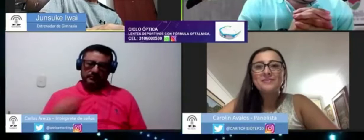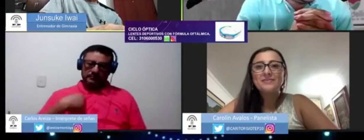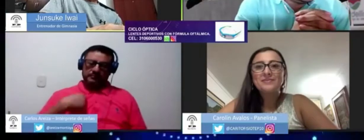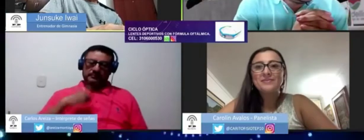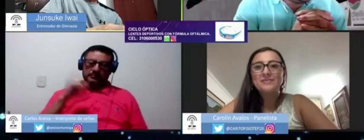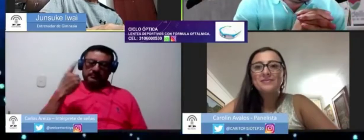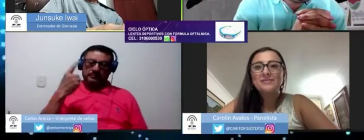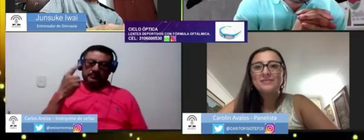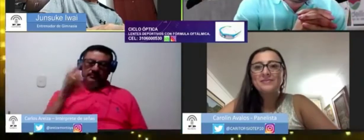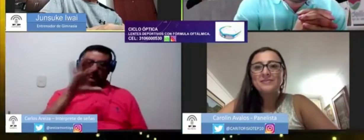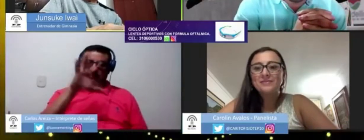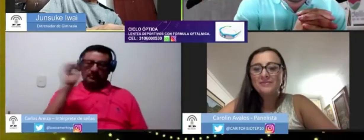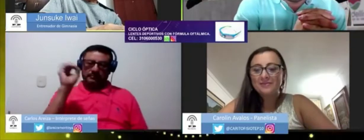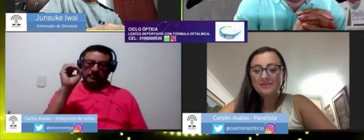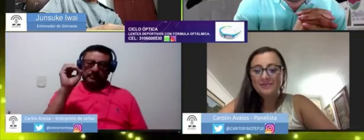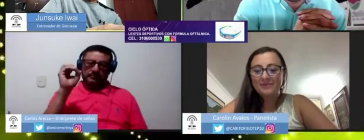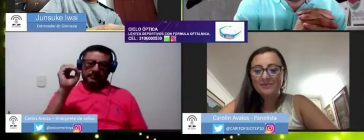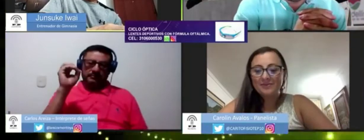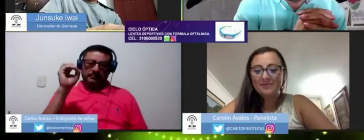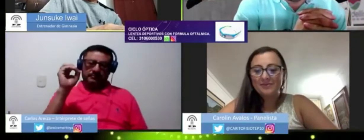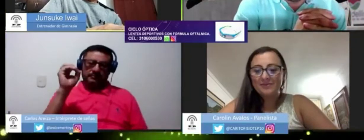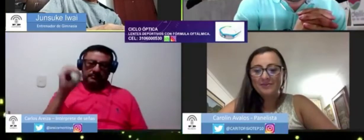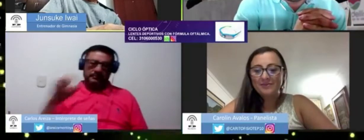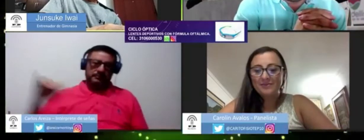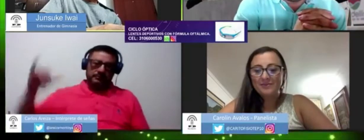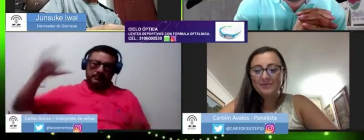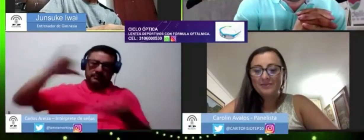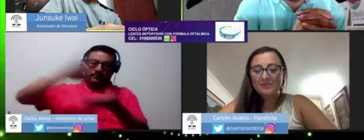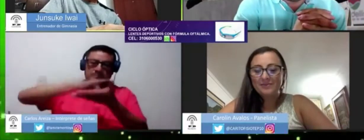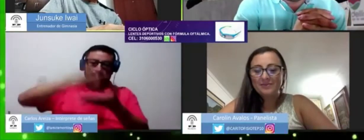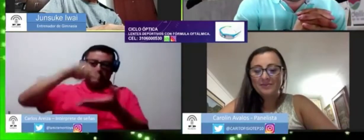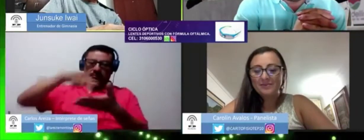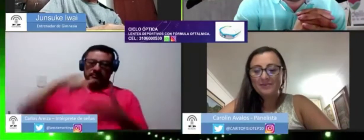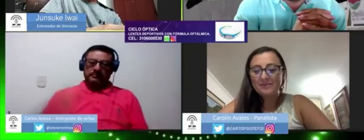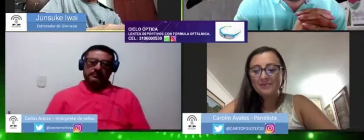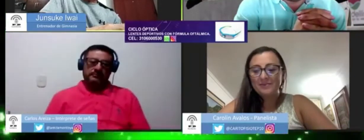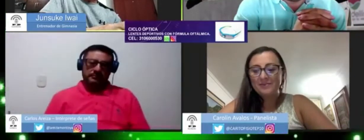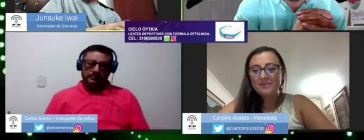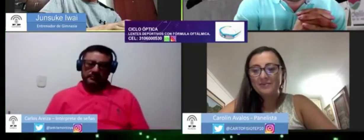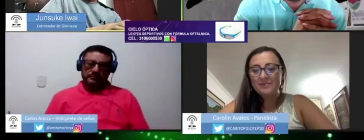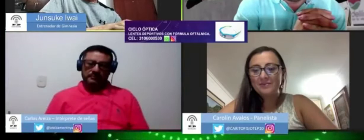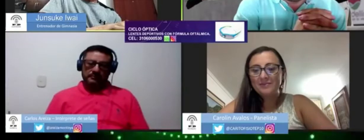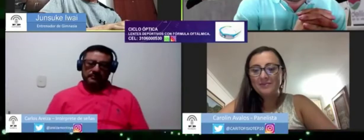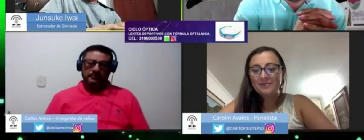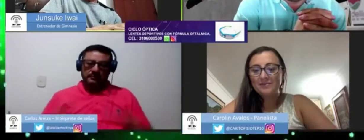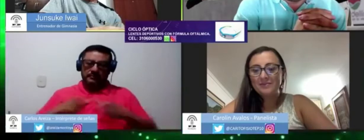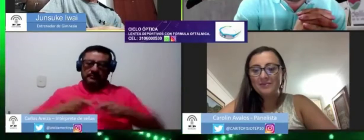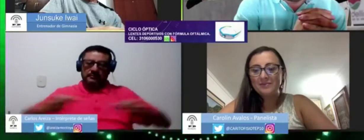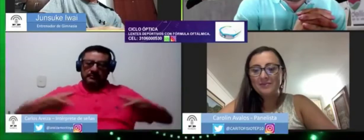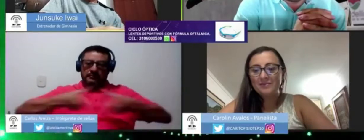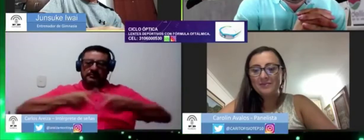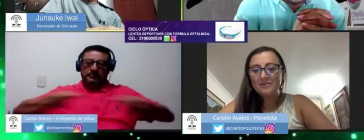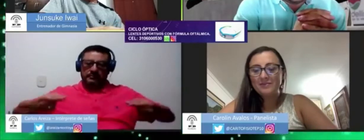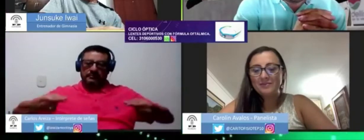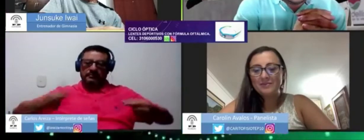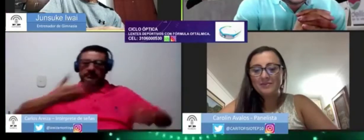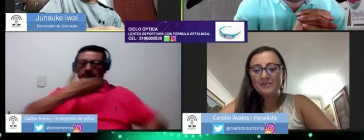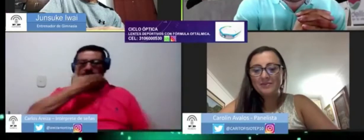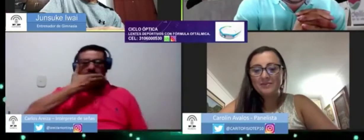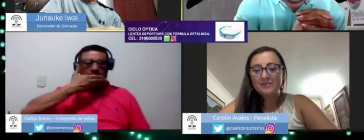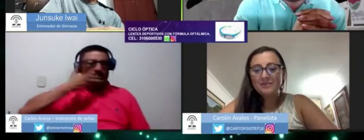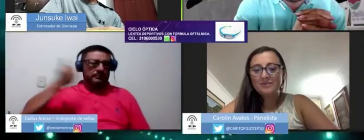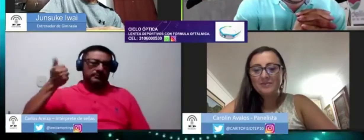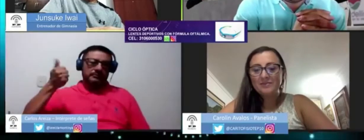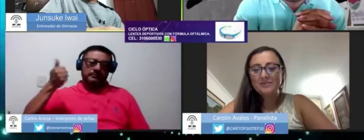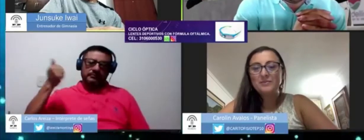hace 50 años. Esa época, Japón era mejor del mundo, hace 20 años